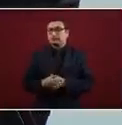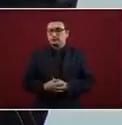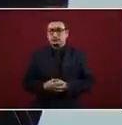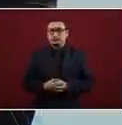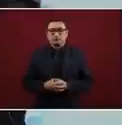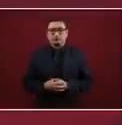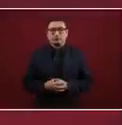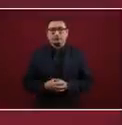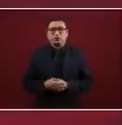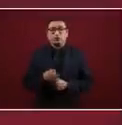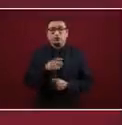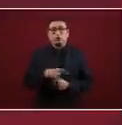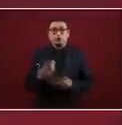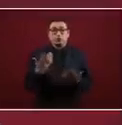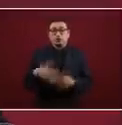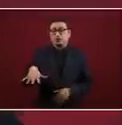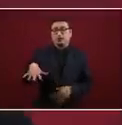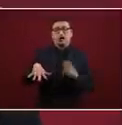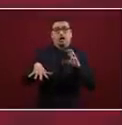Dice, le muerden la mano